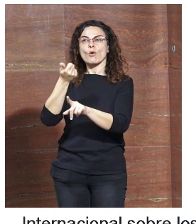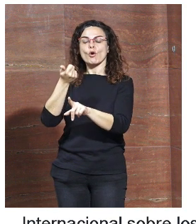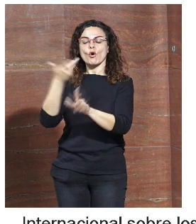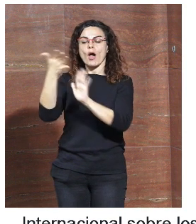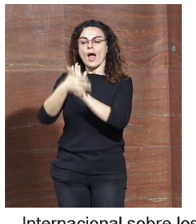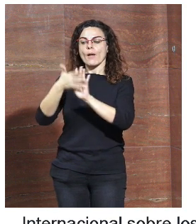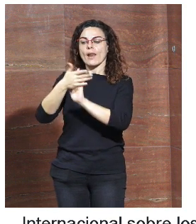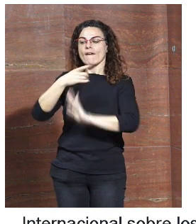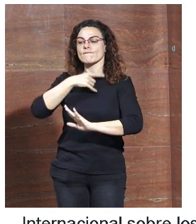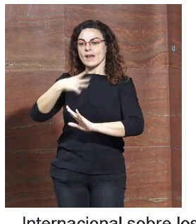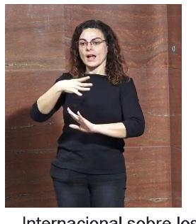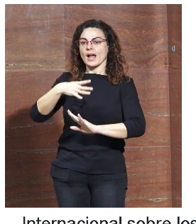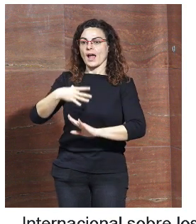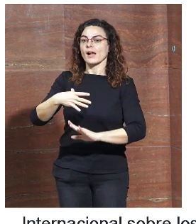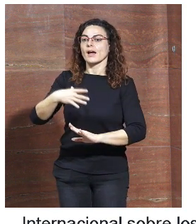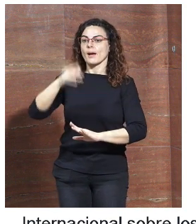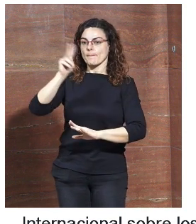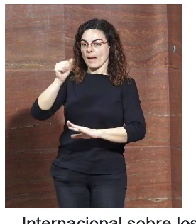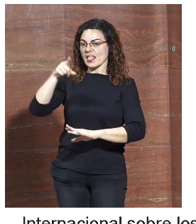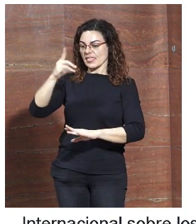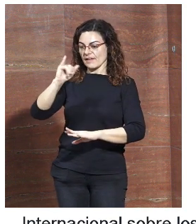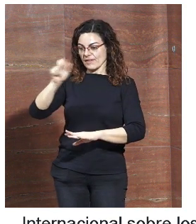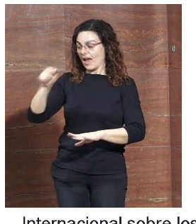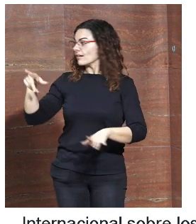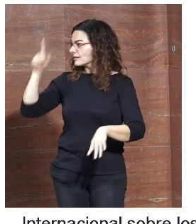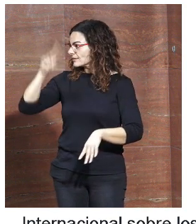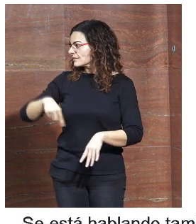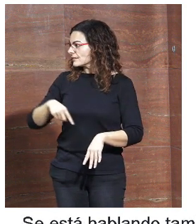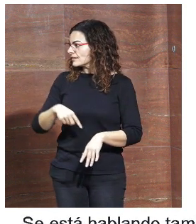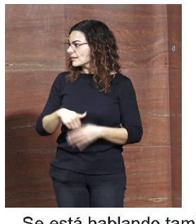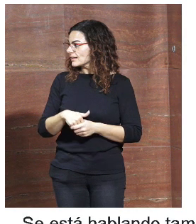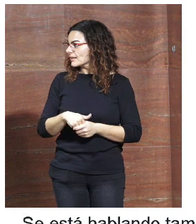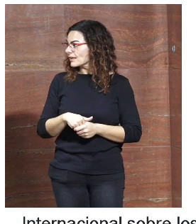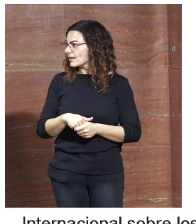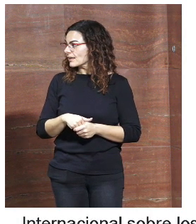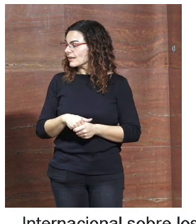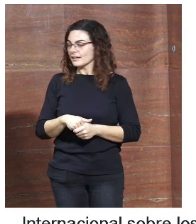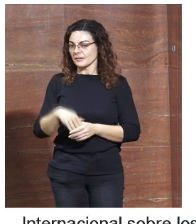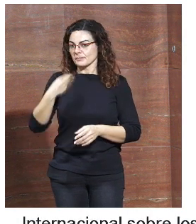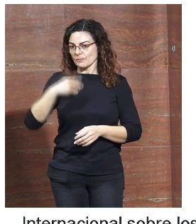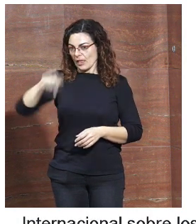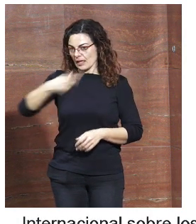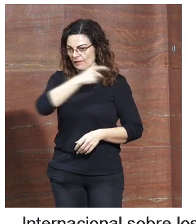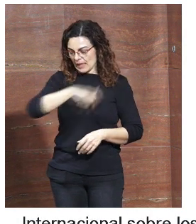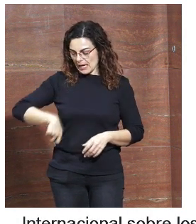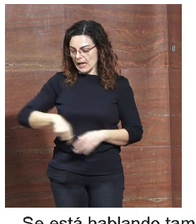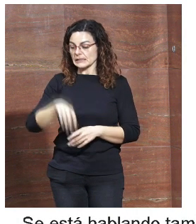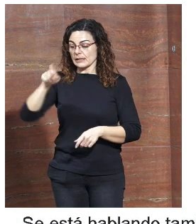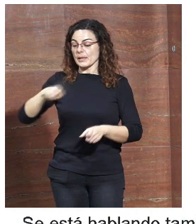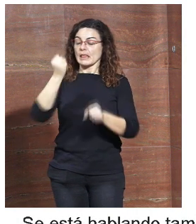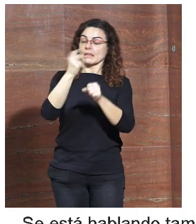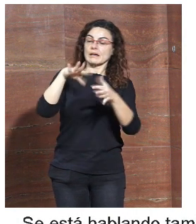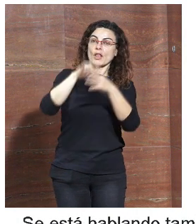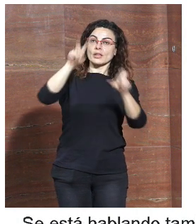Blanca Valdivia, de Colectivo Punsis, que además es de aquí de Madrid y de Vallecas, con lo cual más, ¿no? Pues como una de las referentes en el trabajo